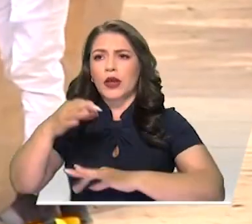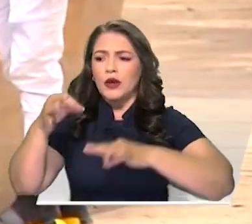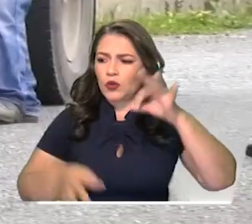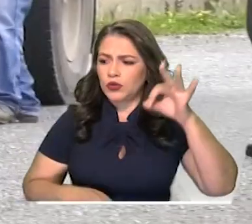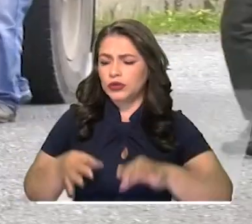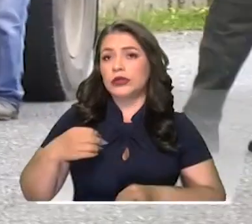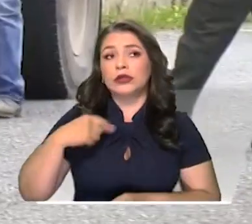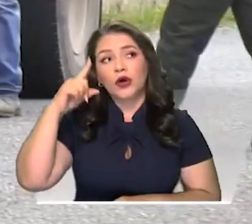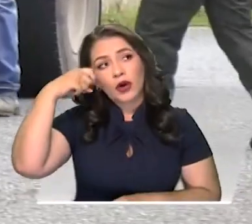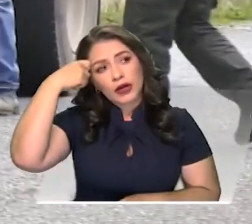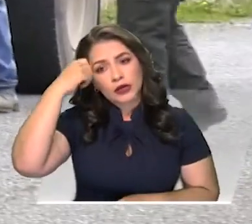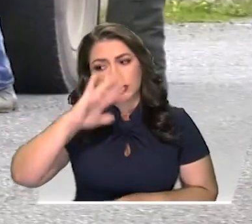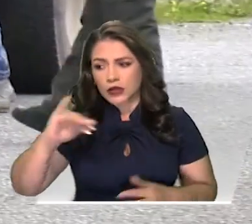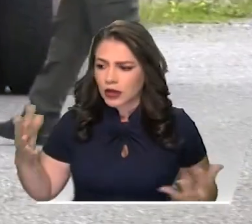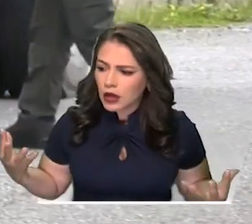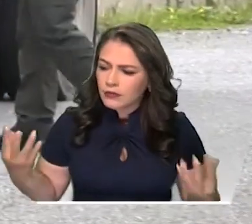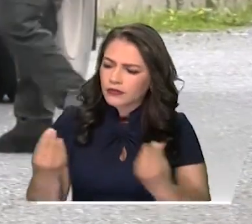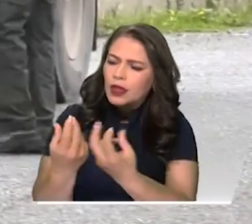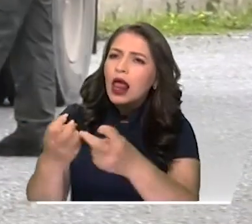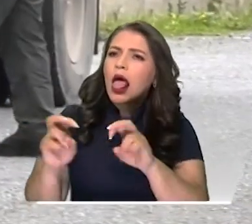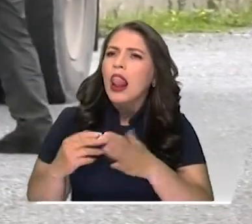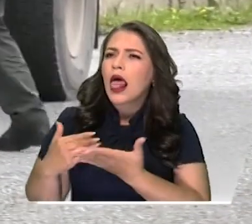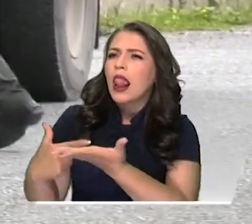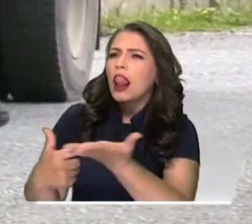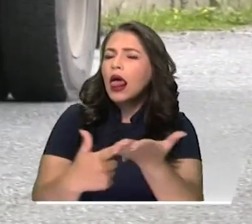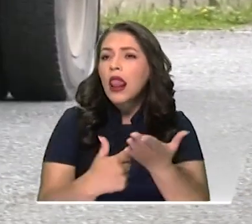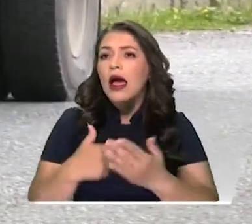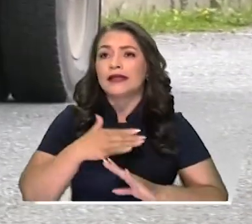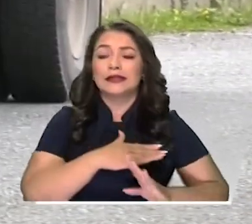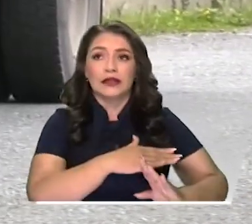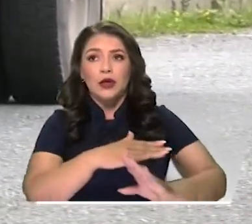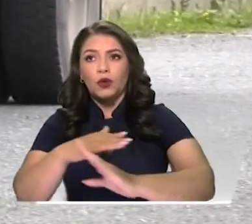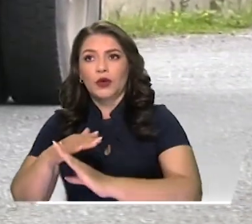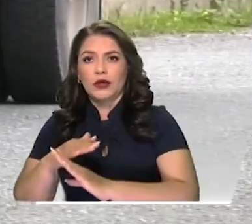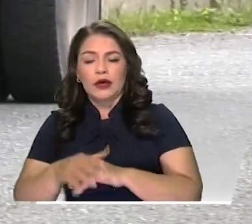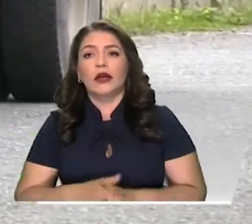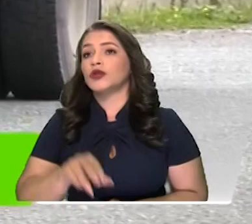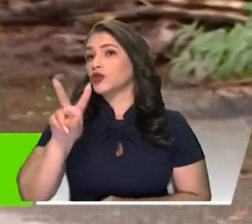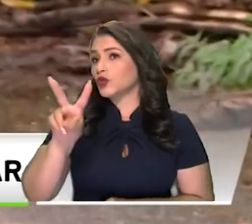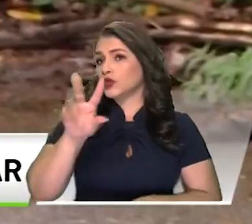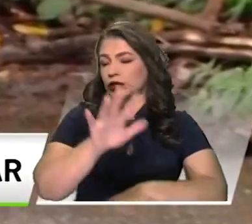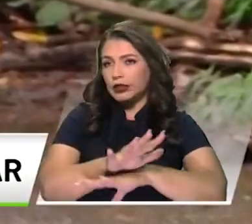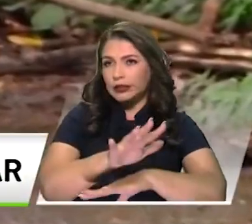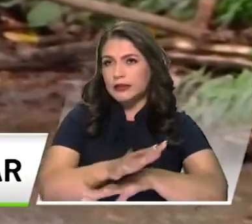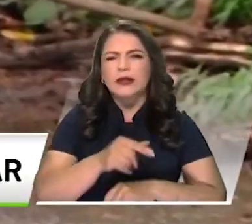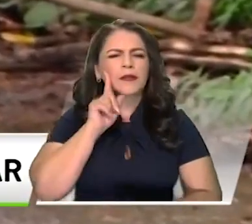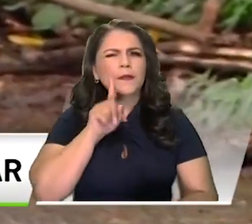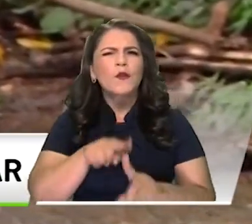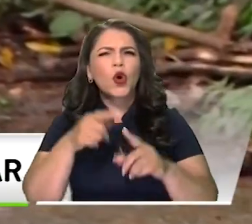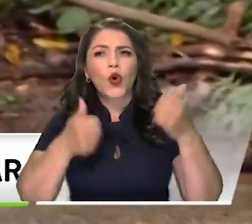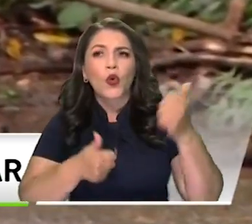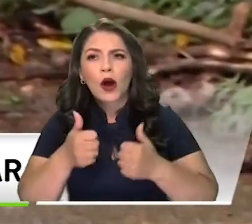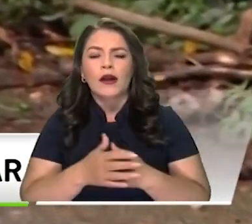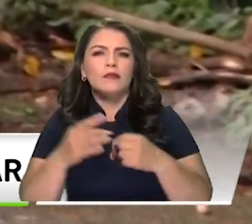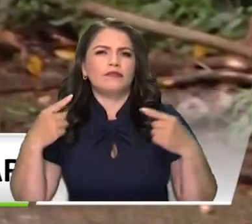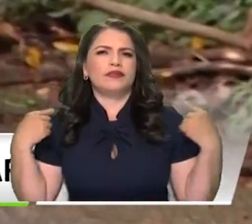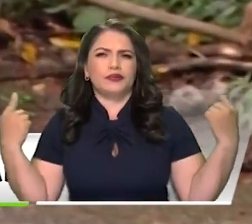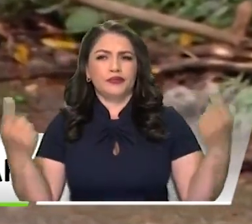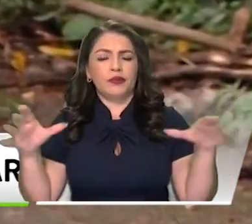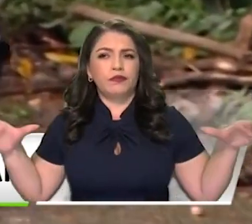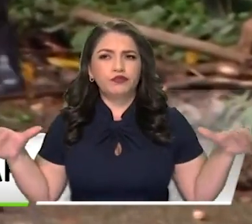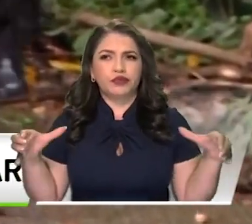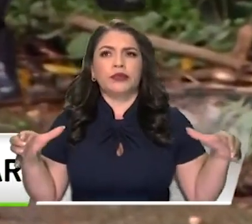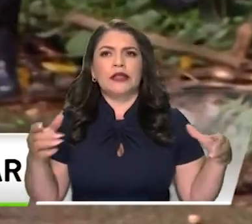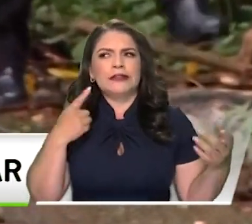adelantar un consejo de seguridad municipal extraordinario a las dos de la tarde con el fin de adoptar medidas que nos permitan mantener